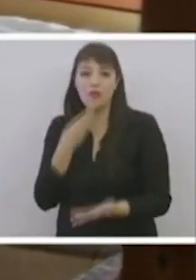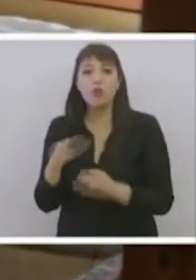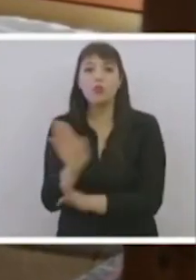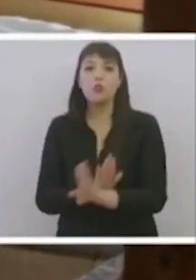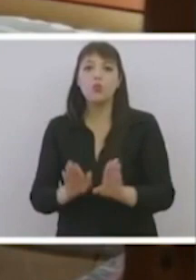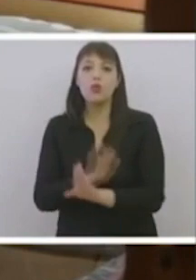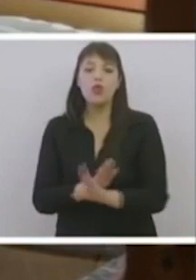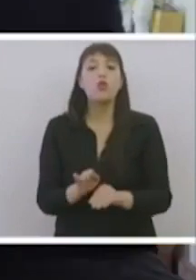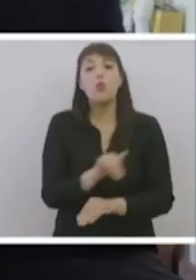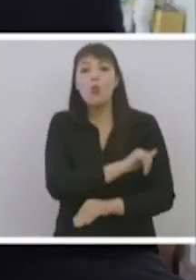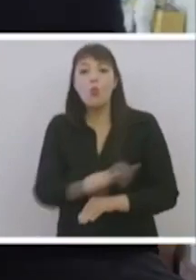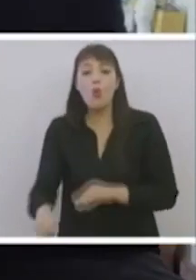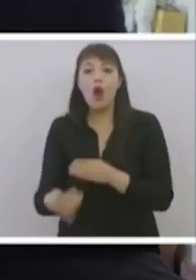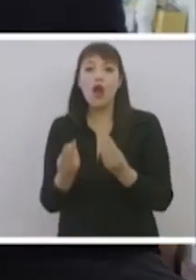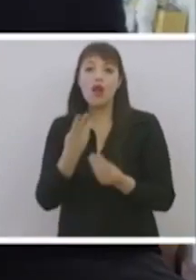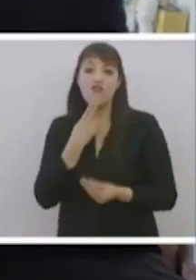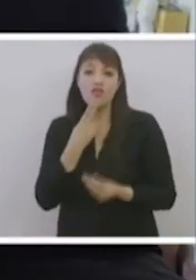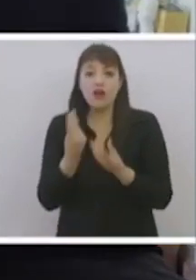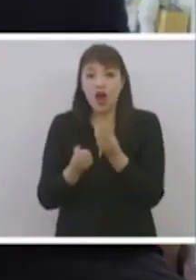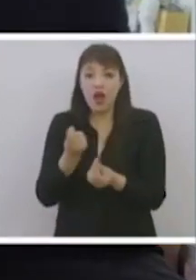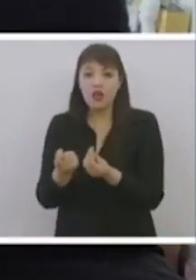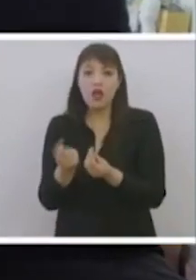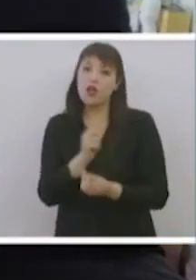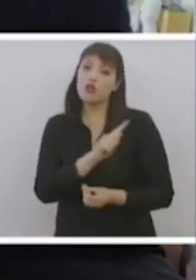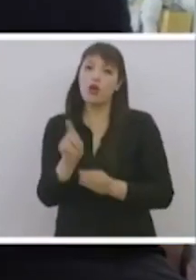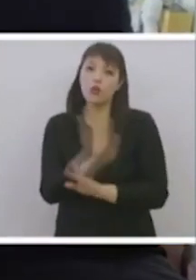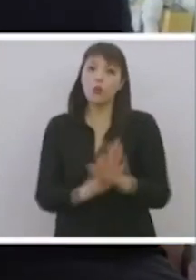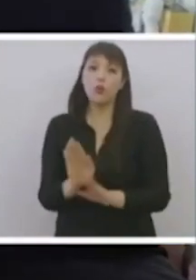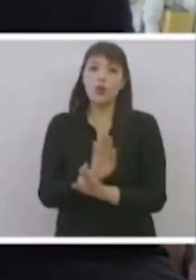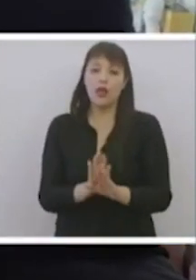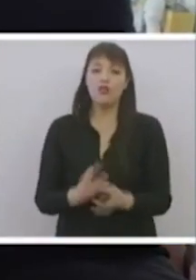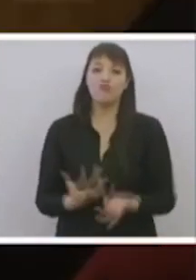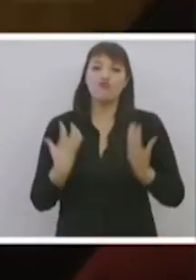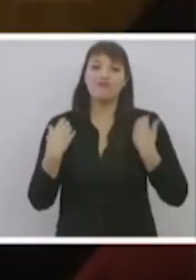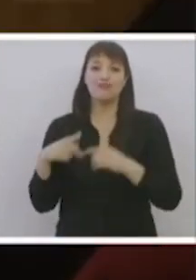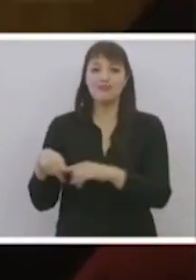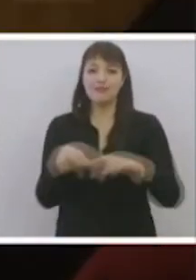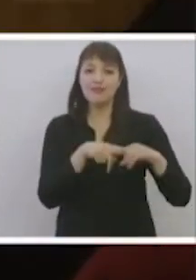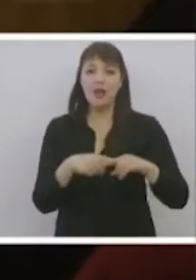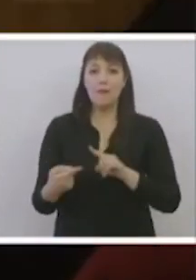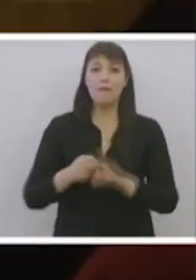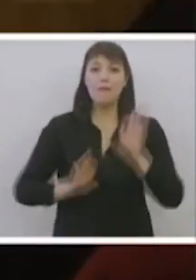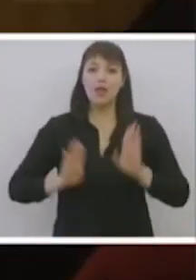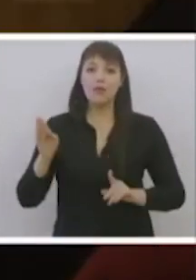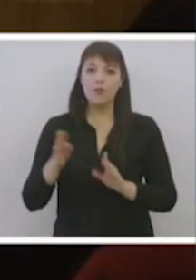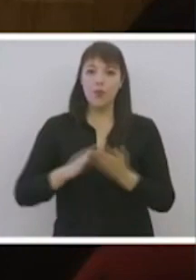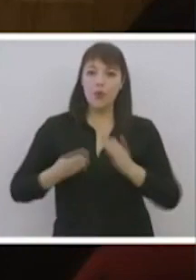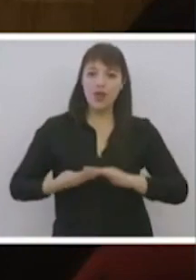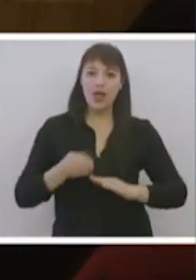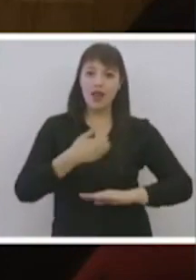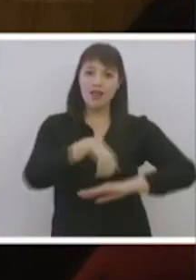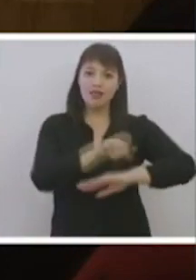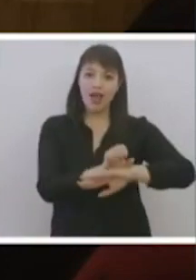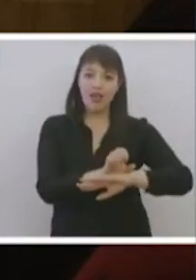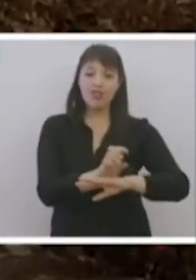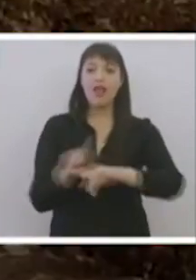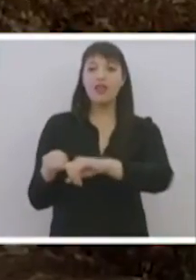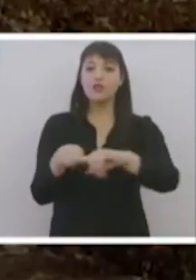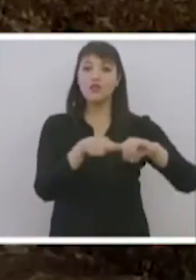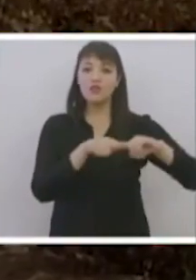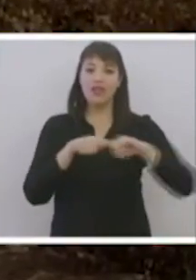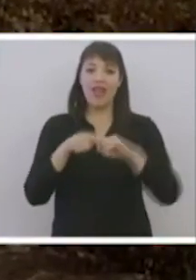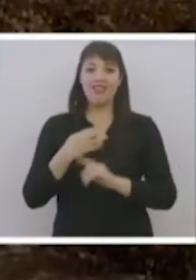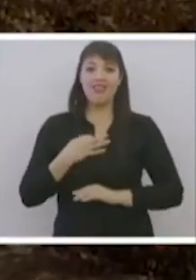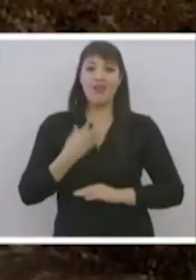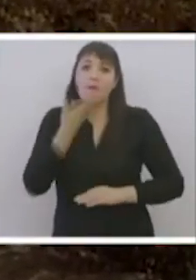relevante, sino que con el anuncio que entrega el día de ayer, es que a partir del aumento presupuestario en líneas